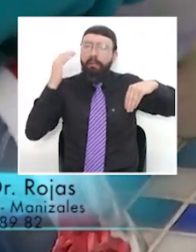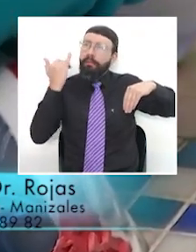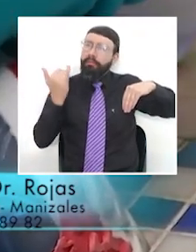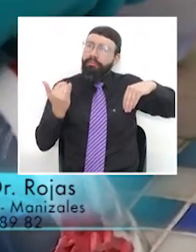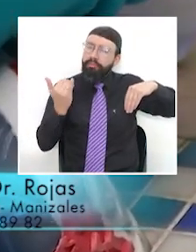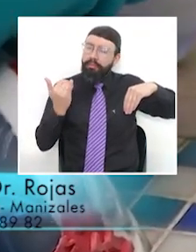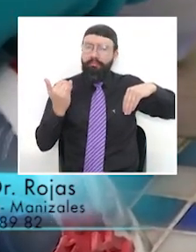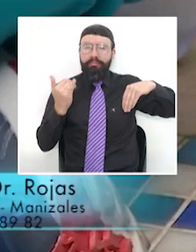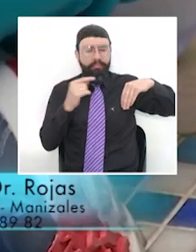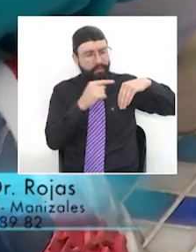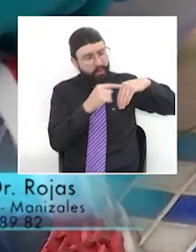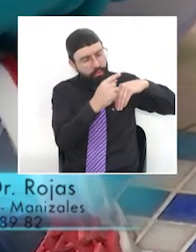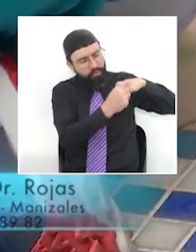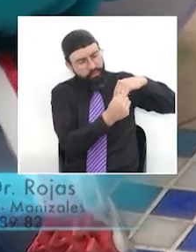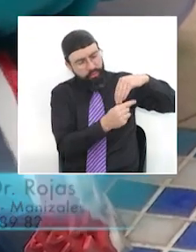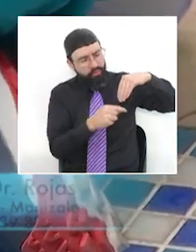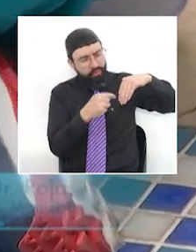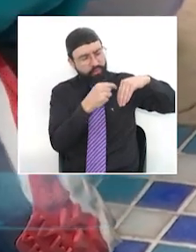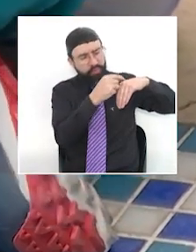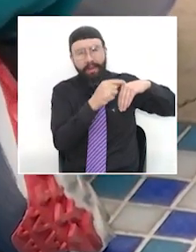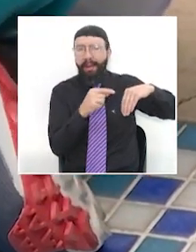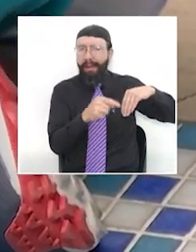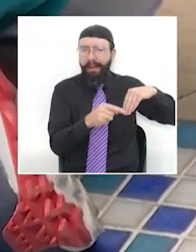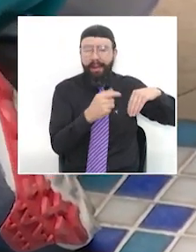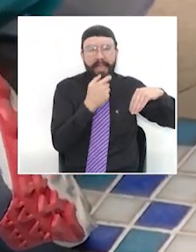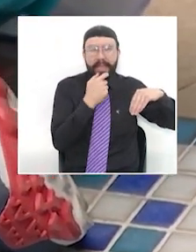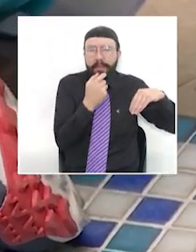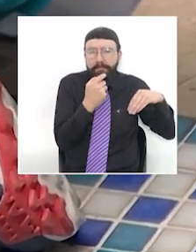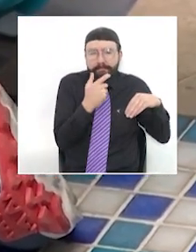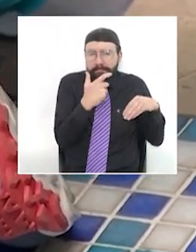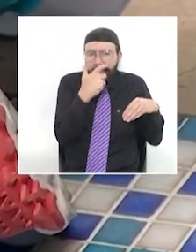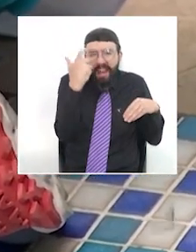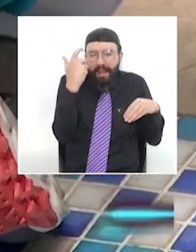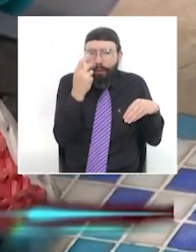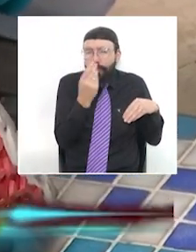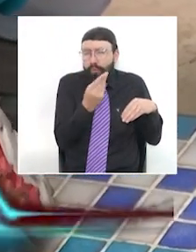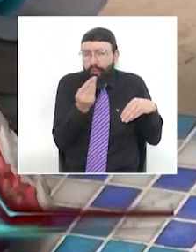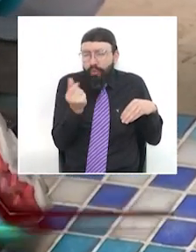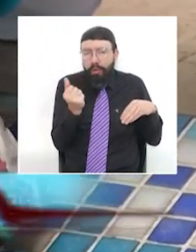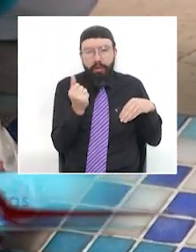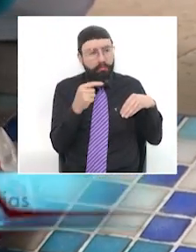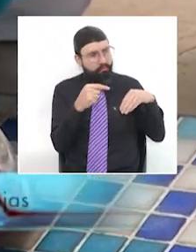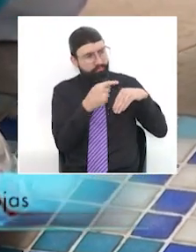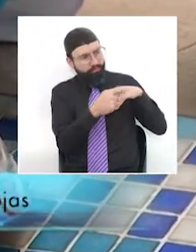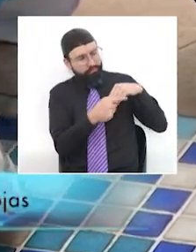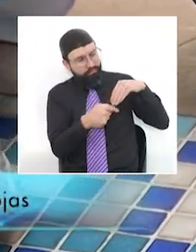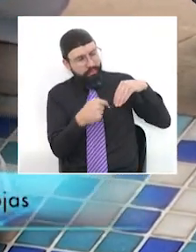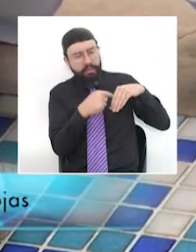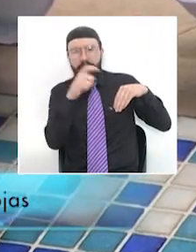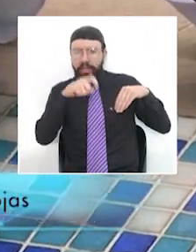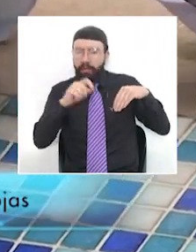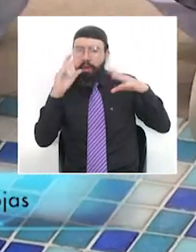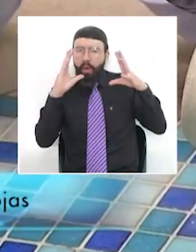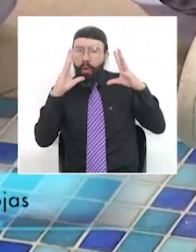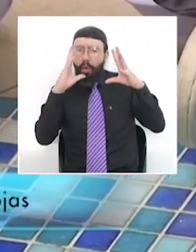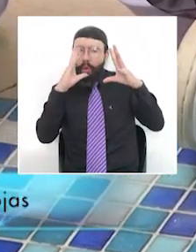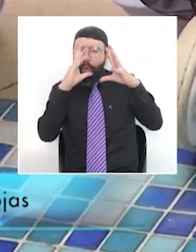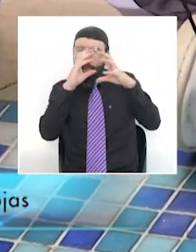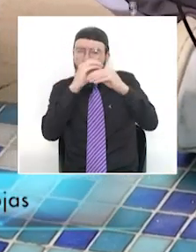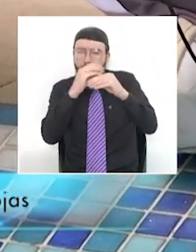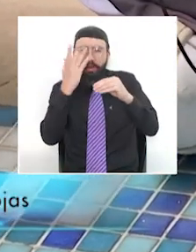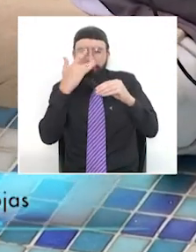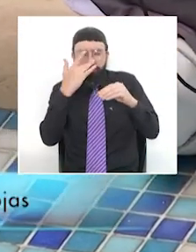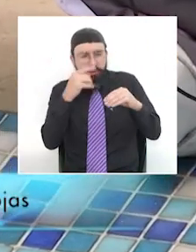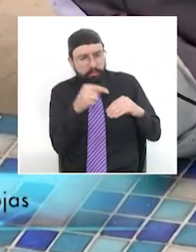más ecogénico, lo que nosotros llamamos, el gris es más blanquito, debería ser un órgano más oscuro,